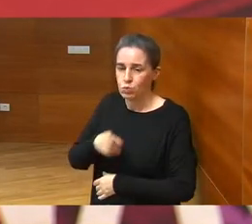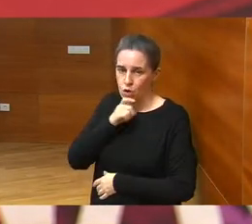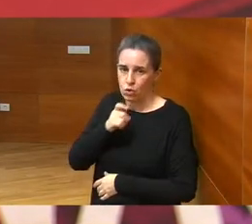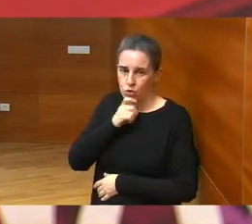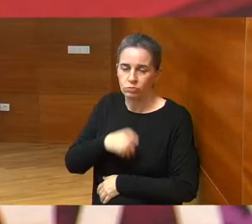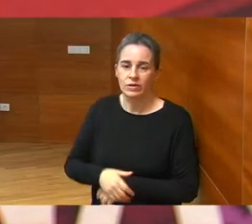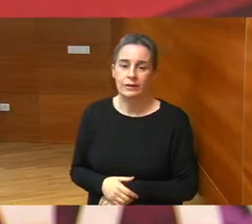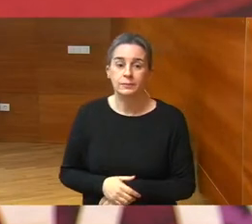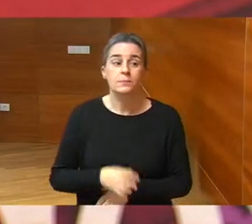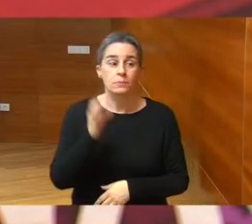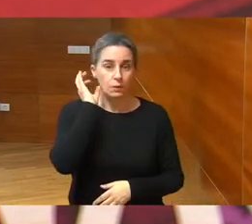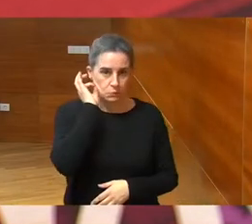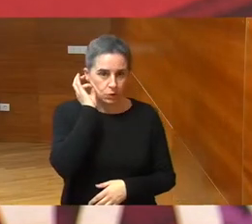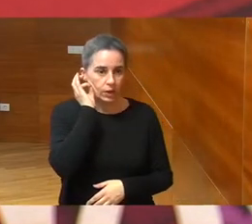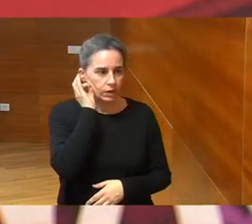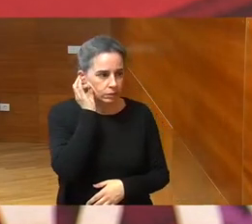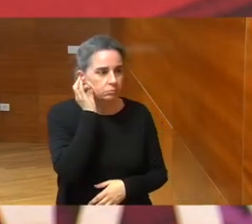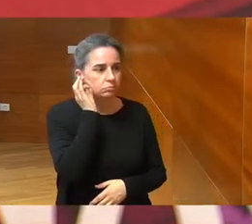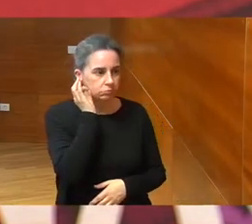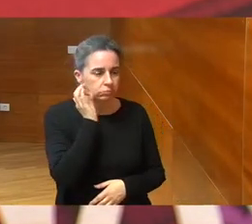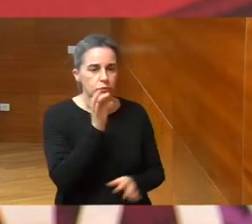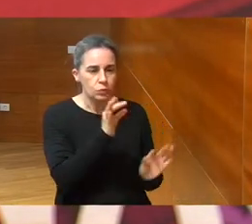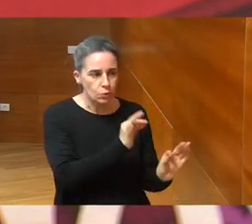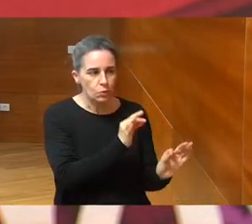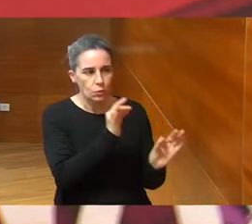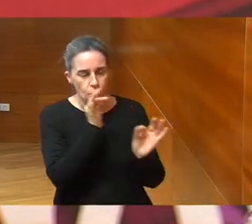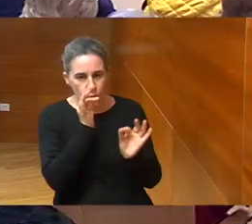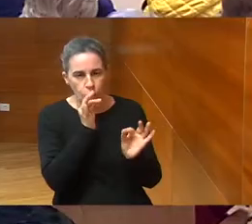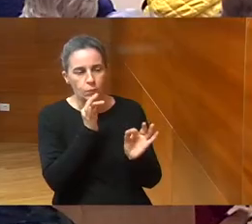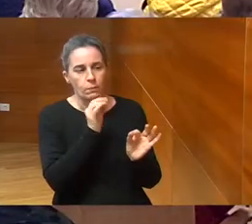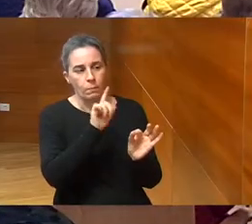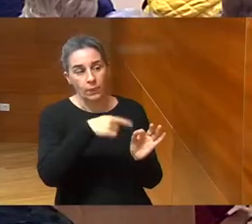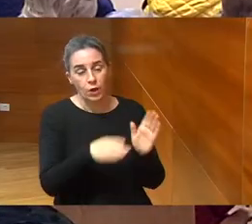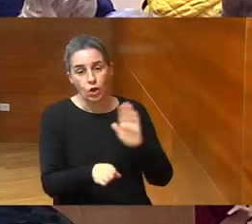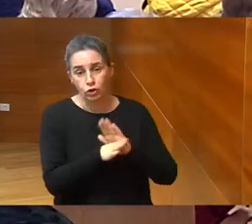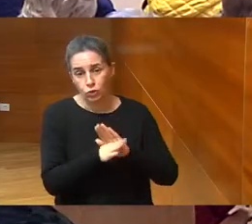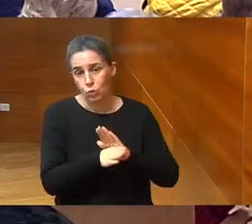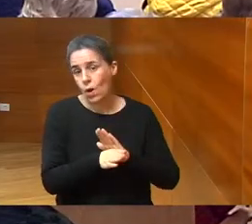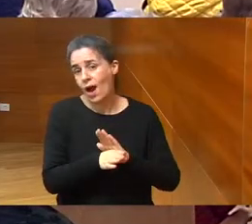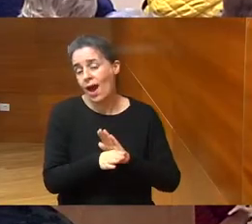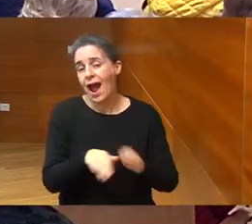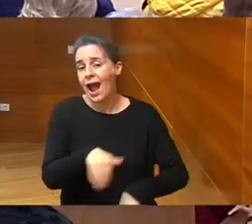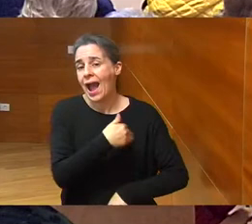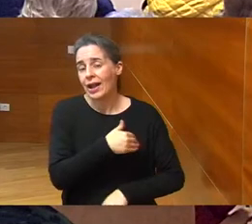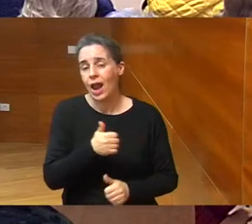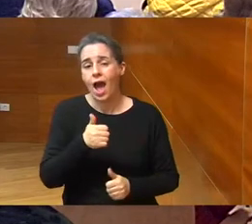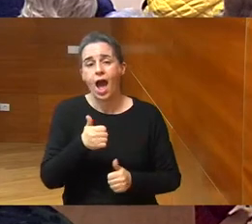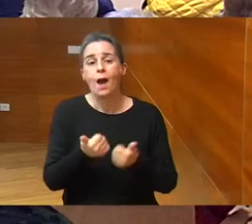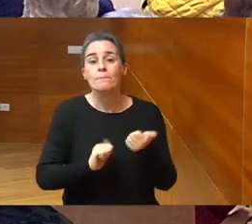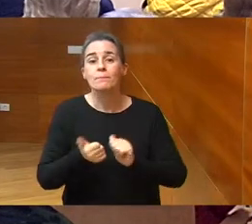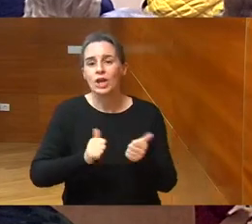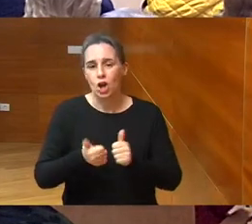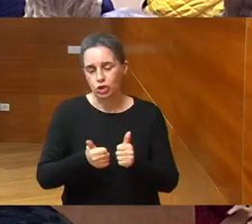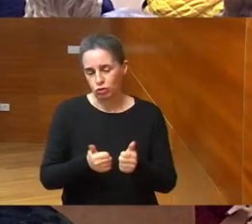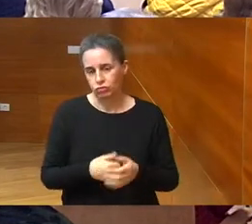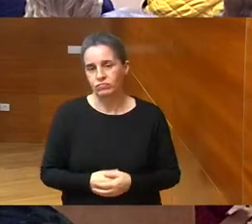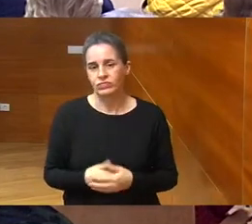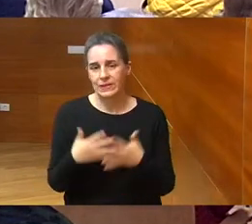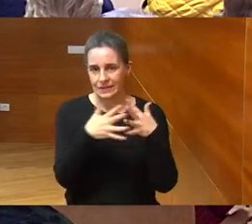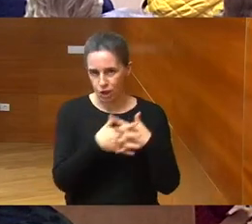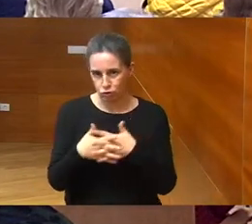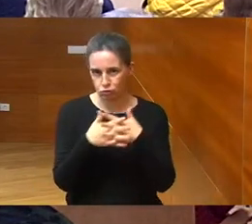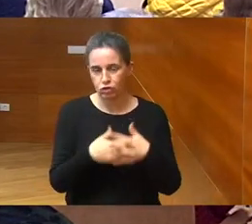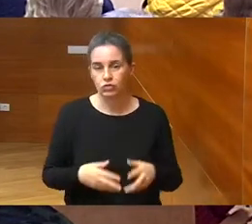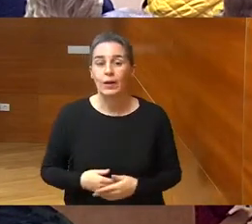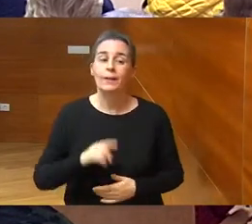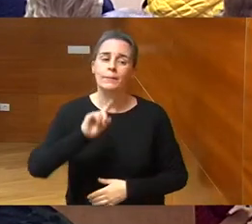y la seguimos a carrera de piloto en Estados Unidos como y tu éxito la siguiente a norteamericana